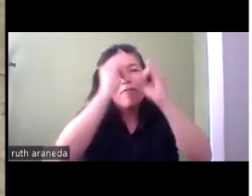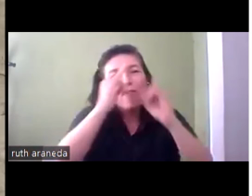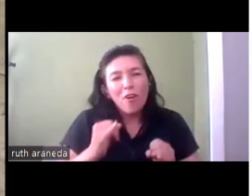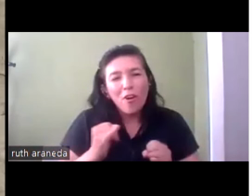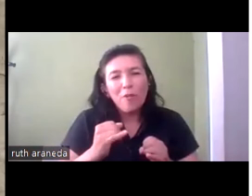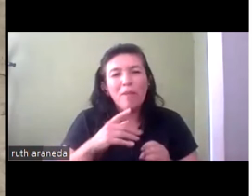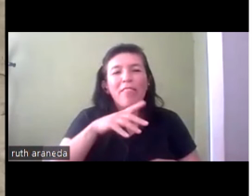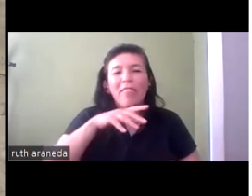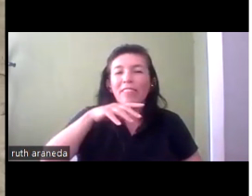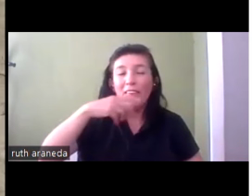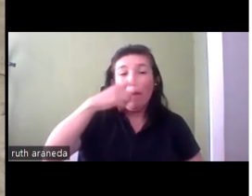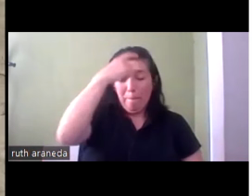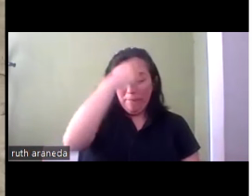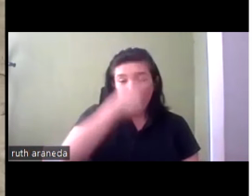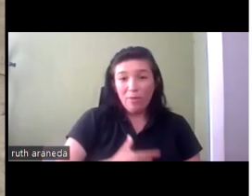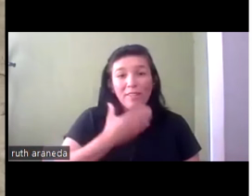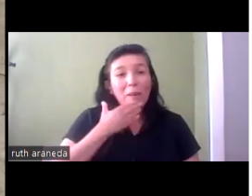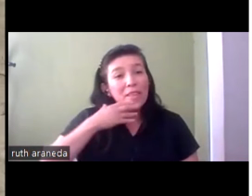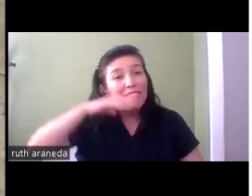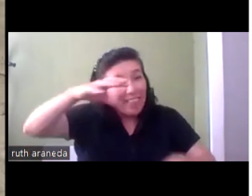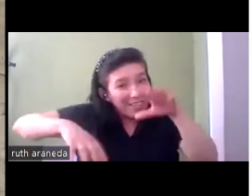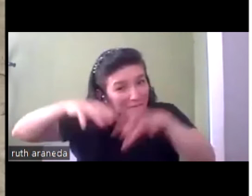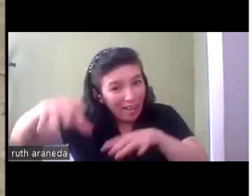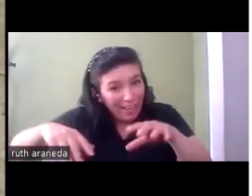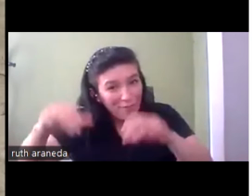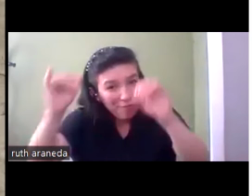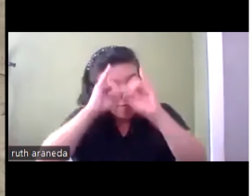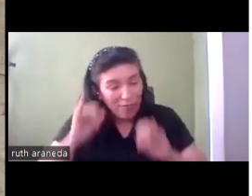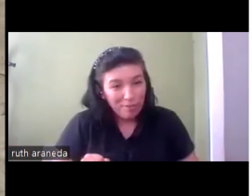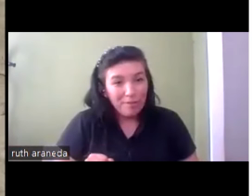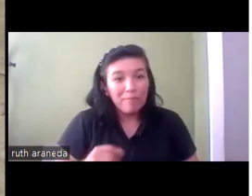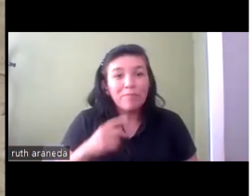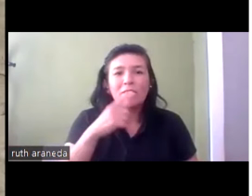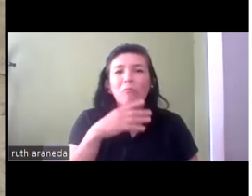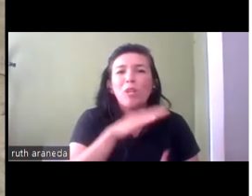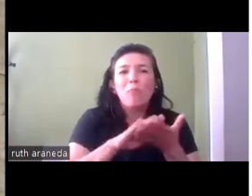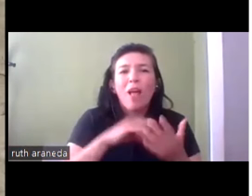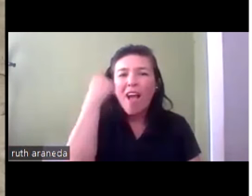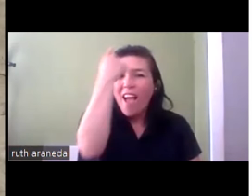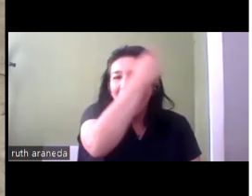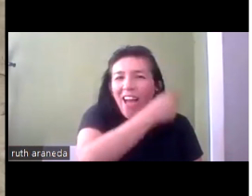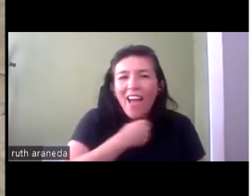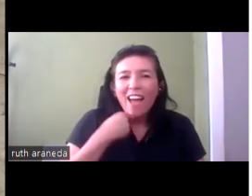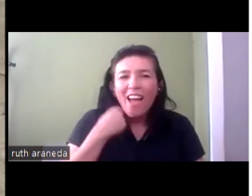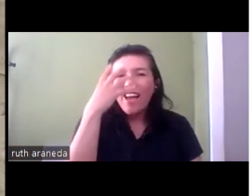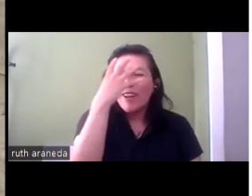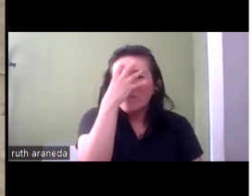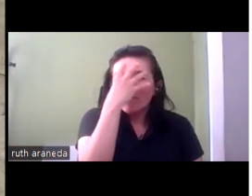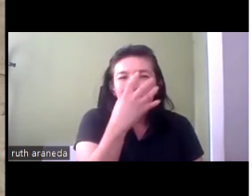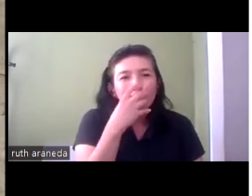y zoomorfas, que dan cuenta del rostro, de la expresión justamente de un